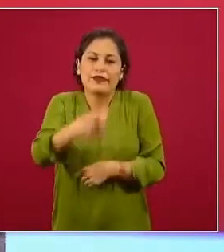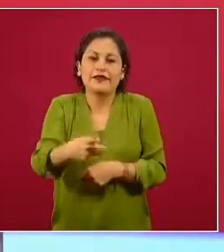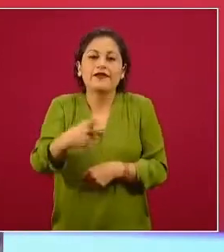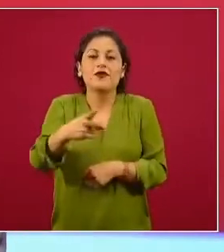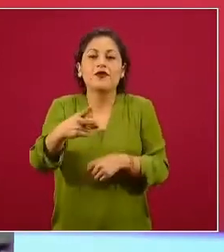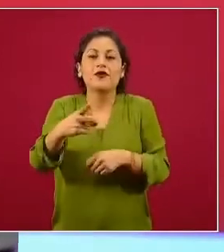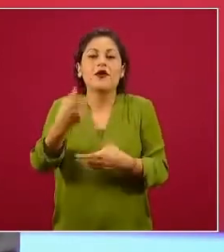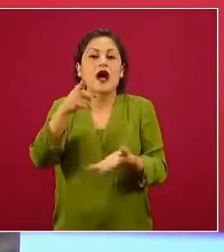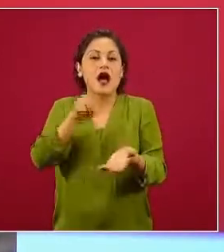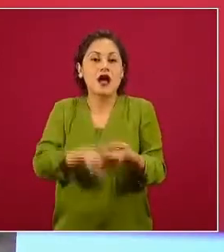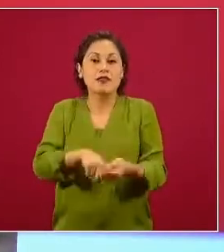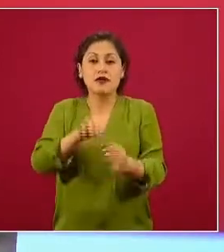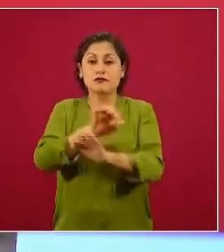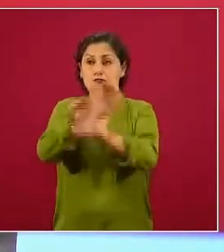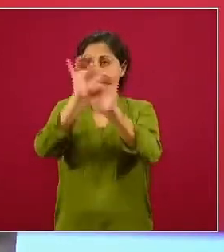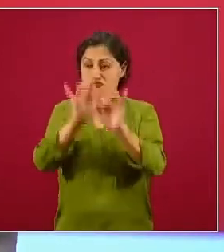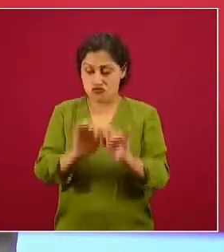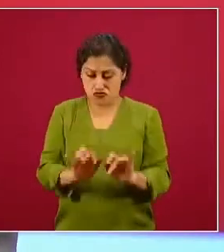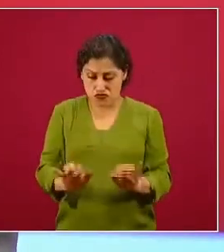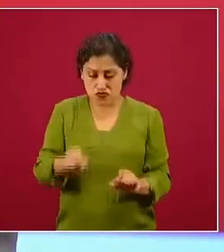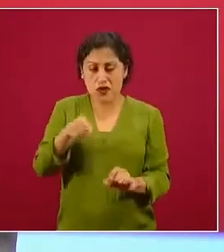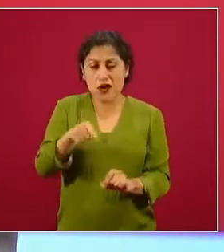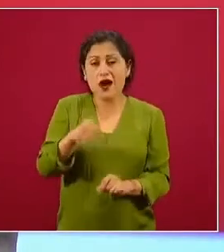cuando en la operación local